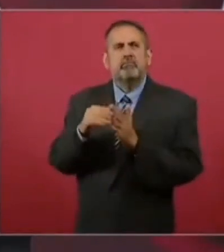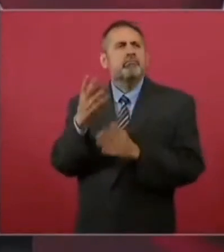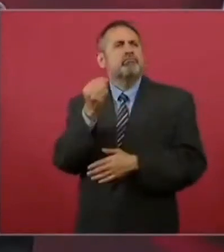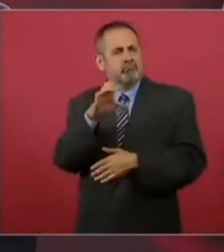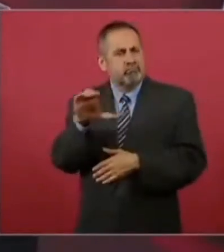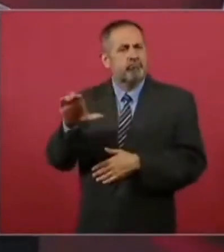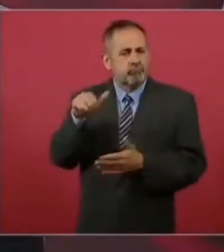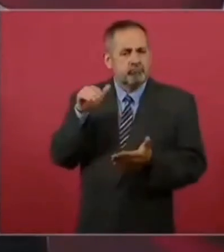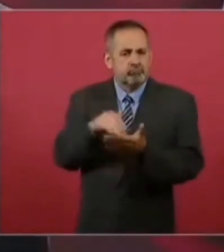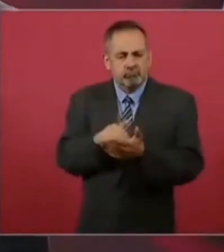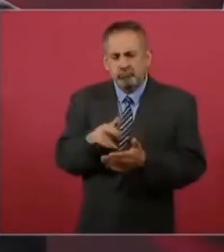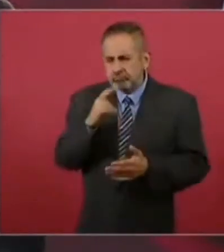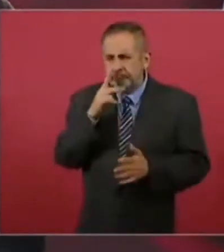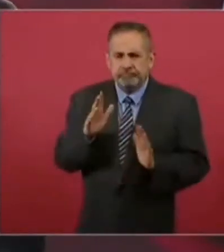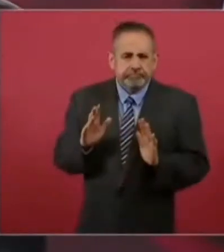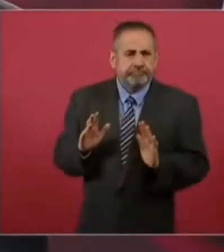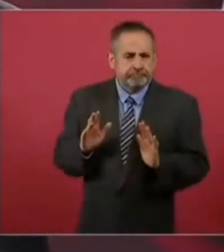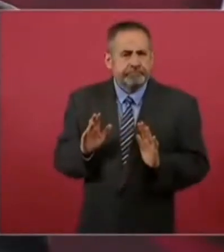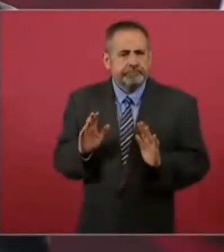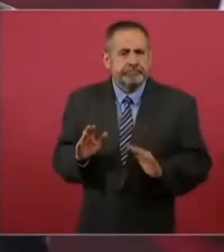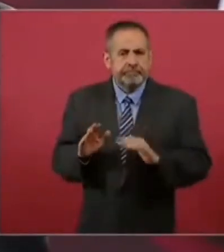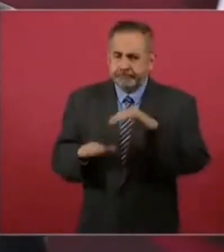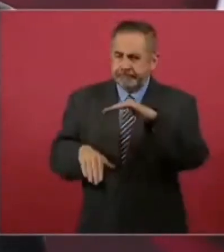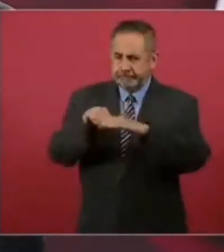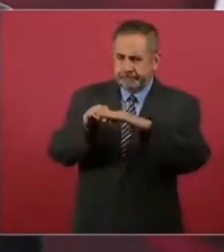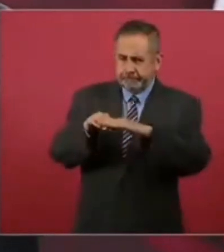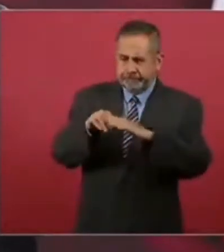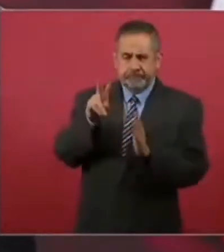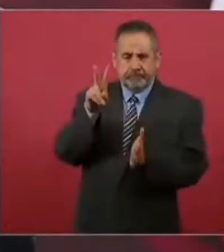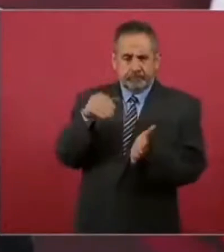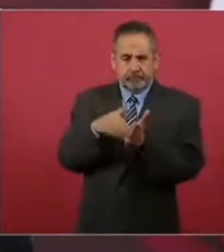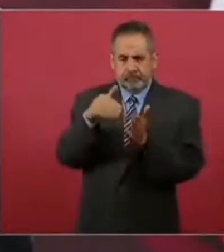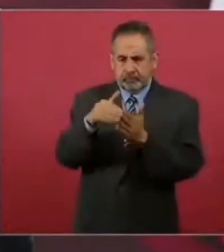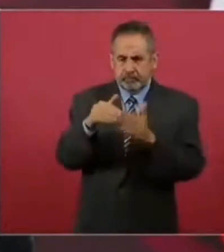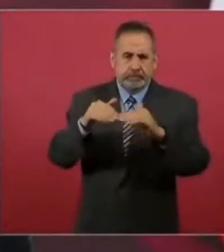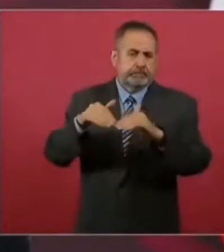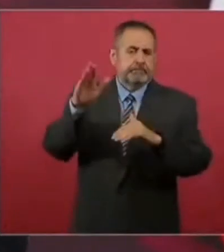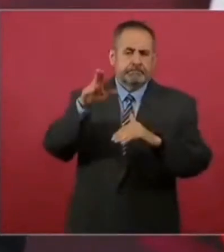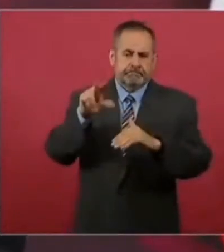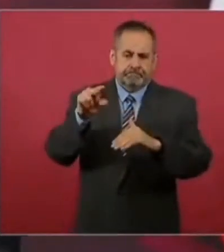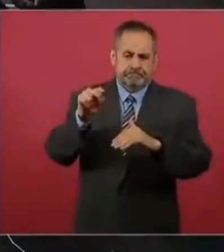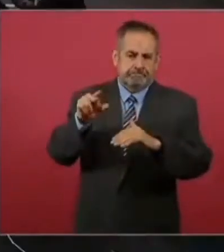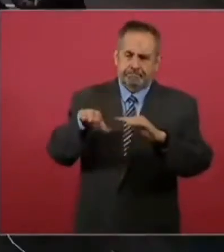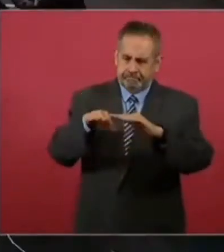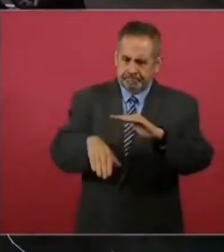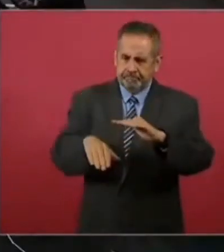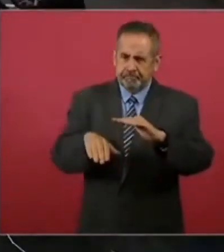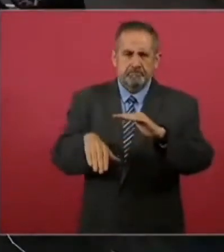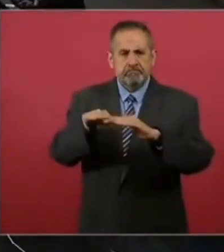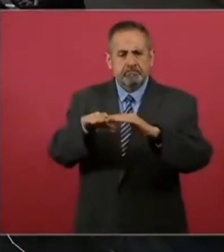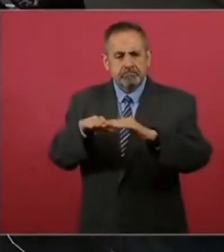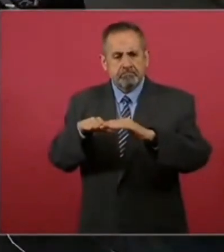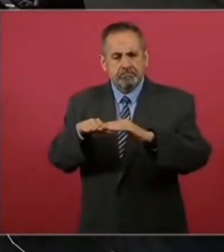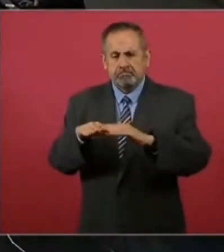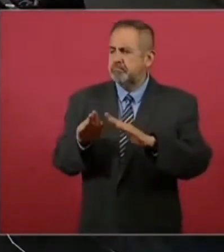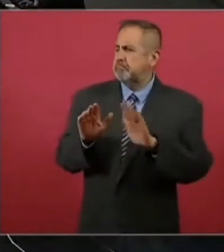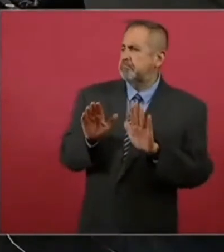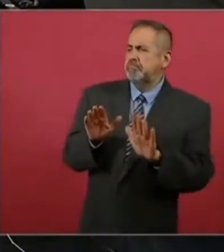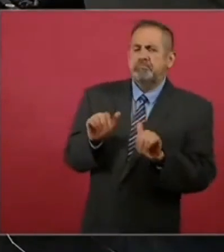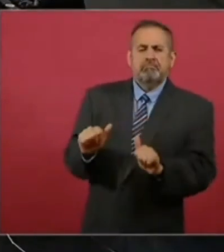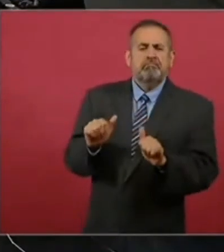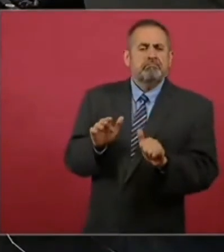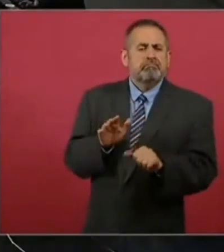1.900.000, pero no vamos a pasar de 2 millones, porque es lo que necesitamos.